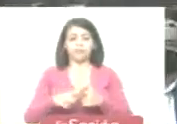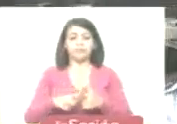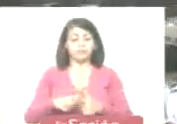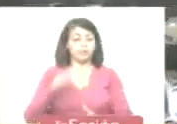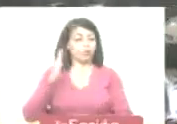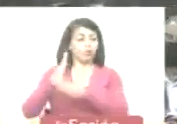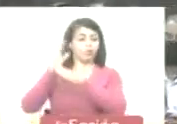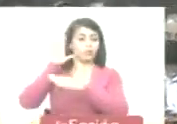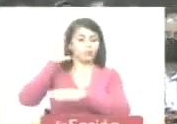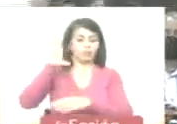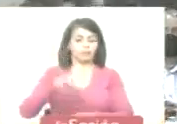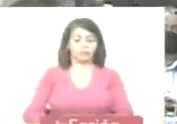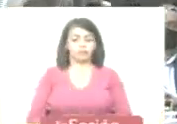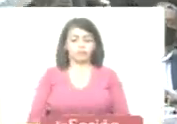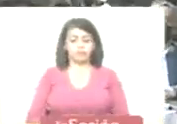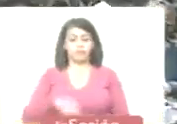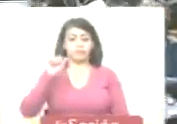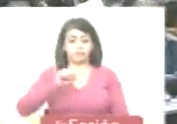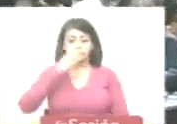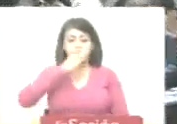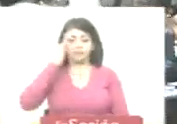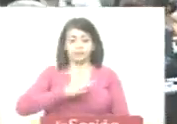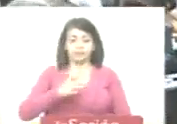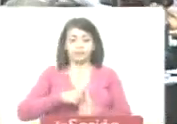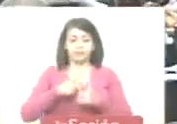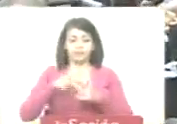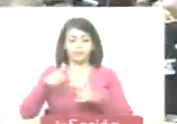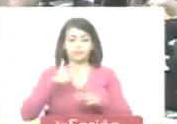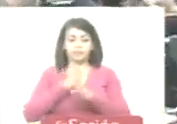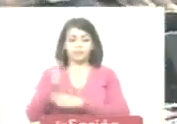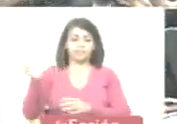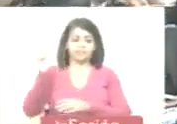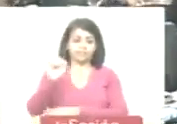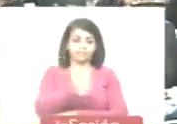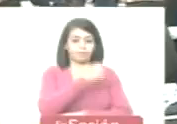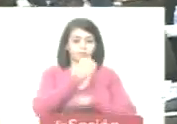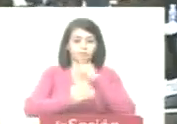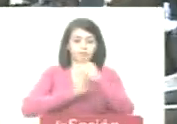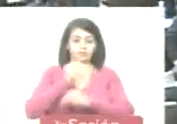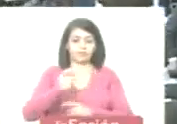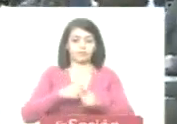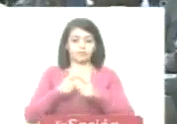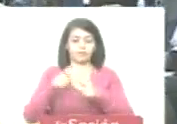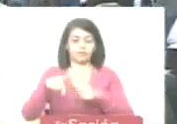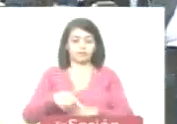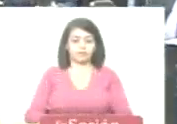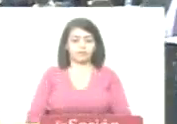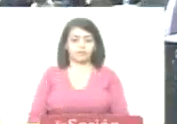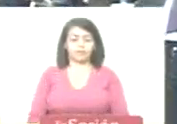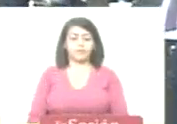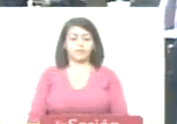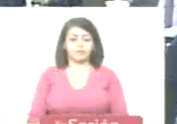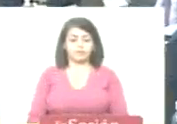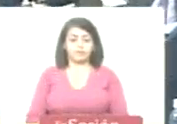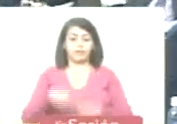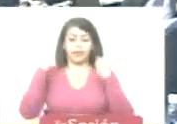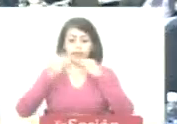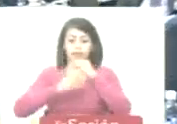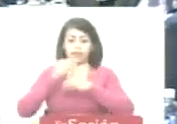apátridas. Y si bien es cierto que las derrotas que les hemos infringido, que les hemos